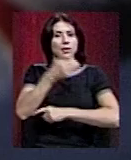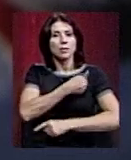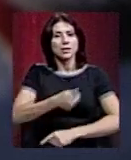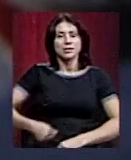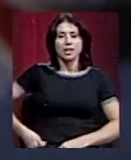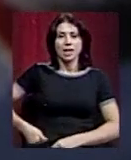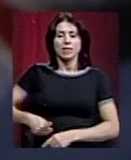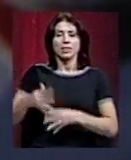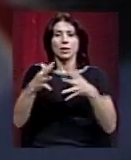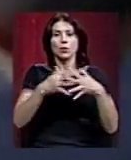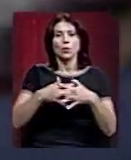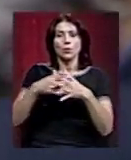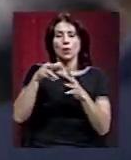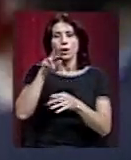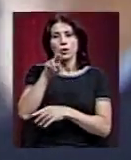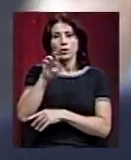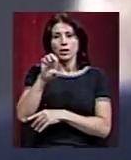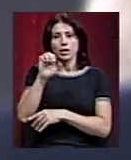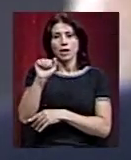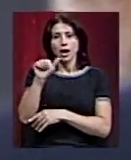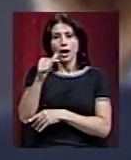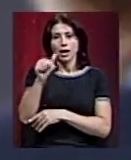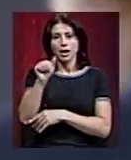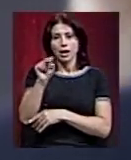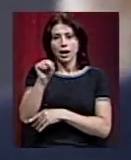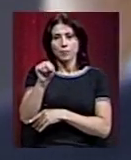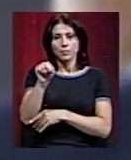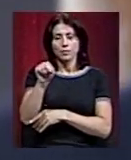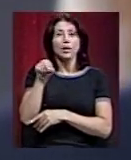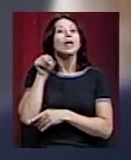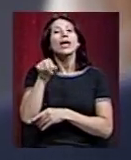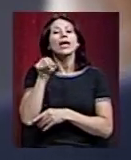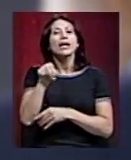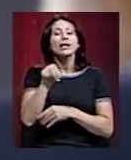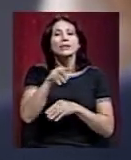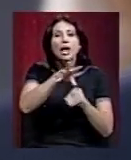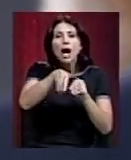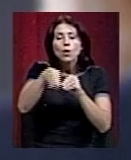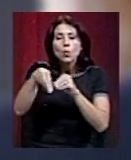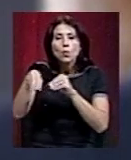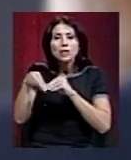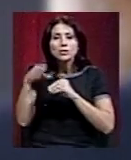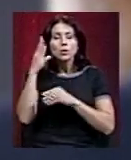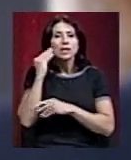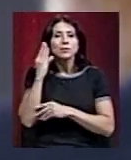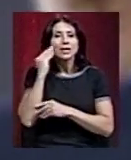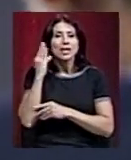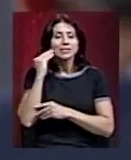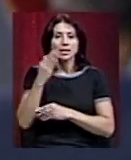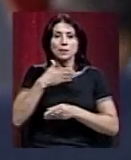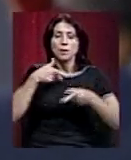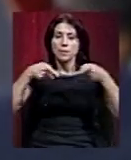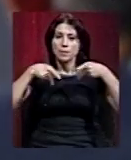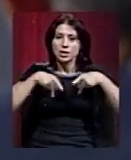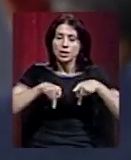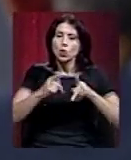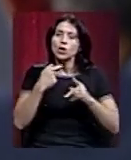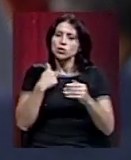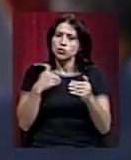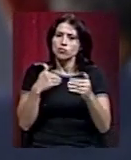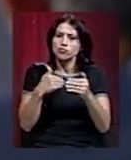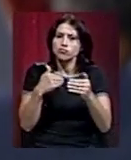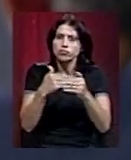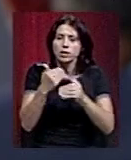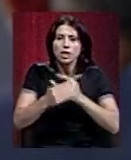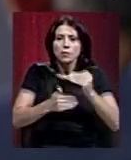presidente Reagan. O sea, esa acumulación de experiencias me permitió estar de cerca del